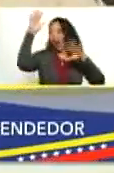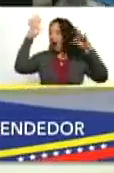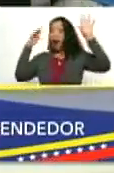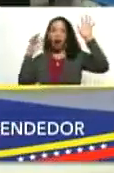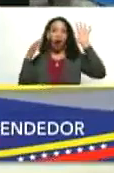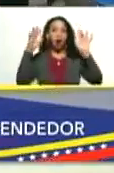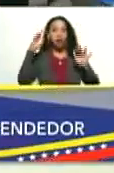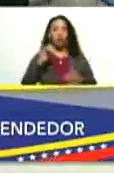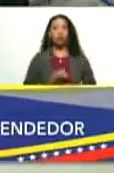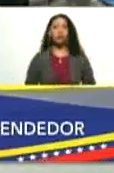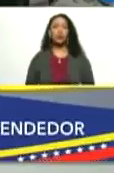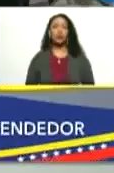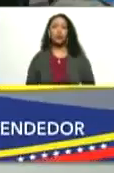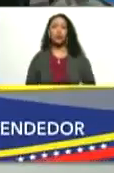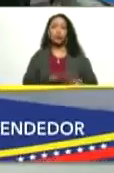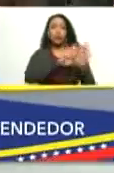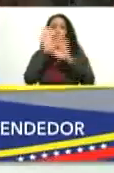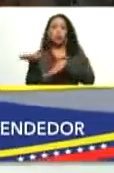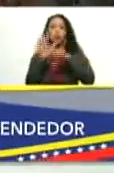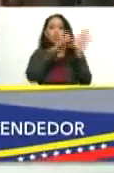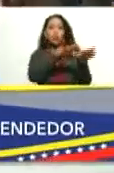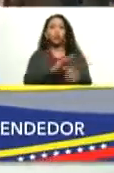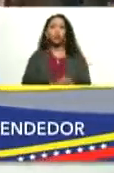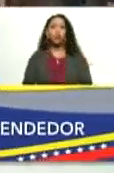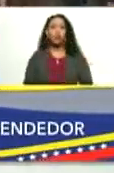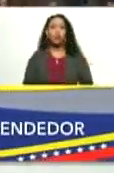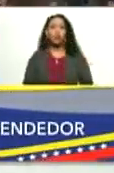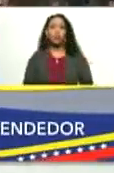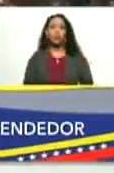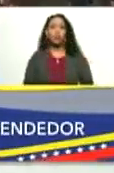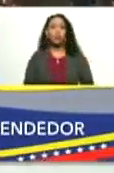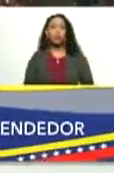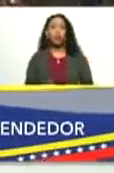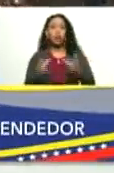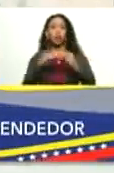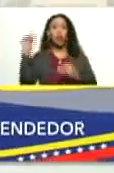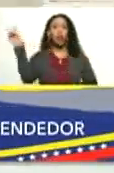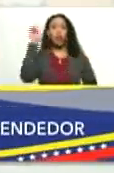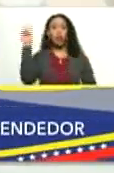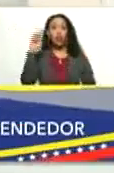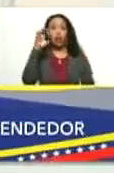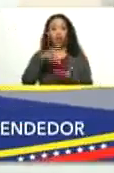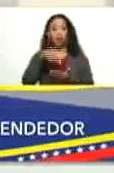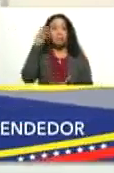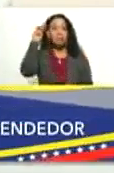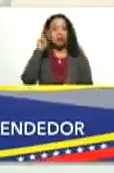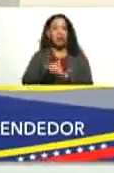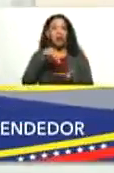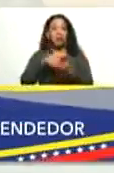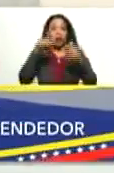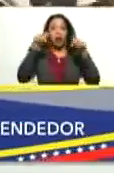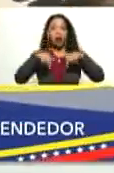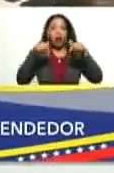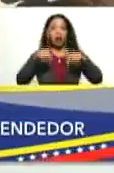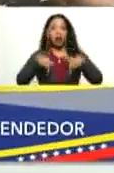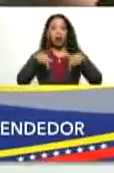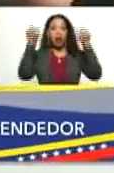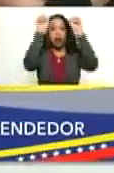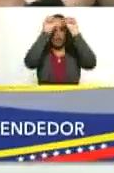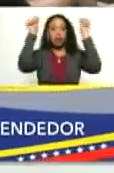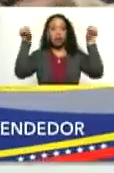Estado, apoyando esta celebración turística. Pero en toda Venezuela, en el estado Miranda, aquí el sistema teleférico